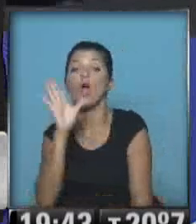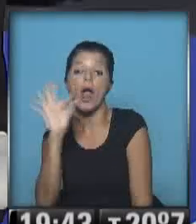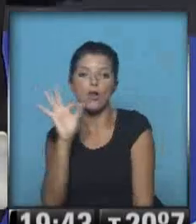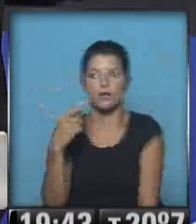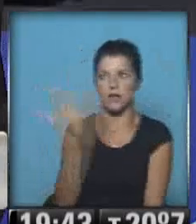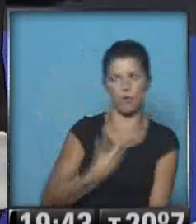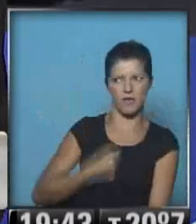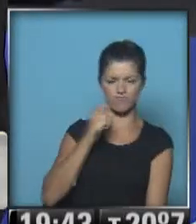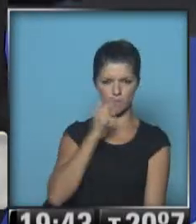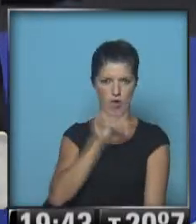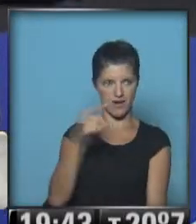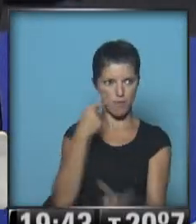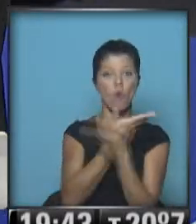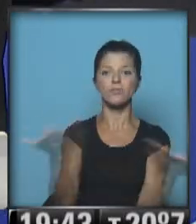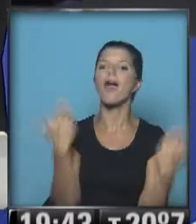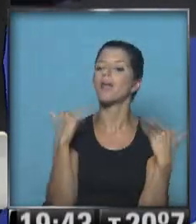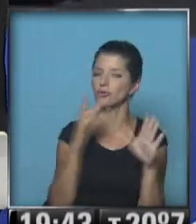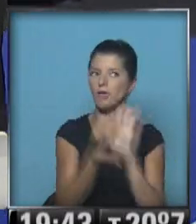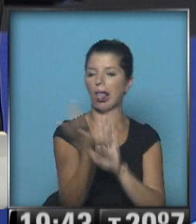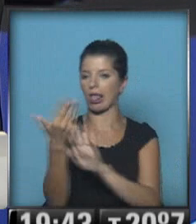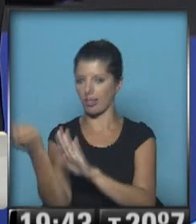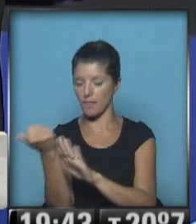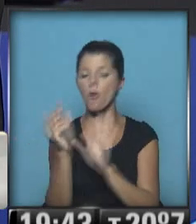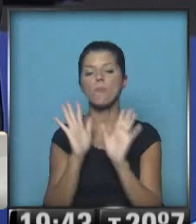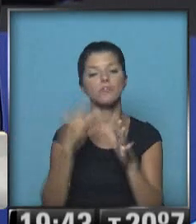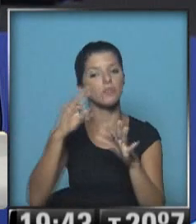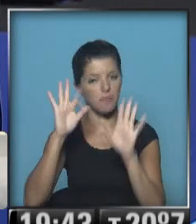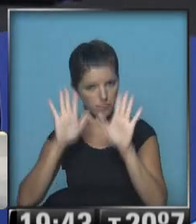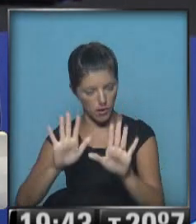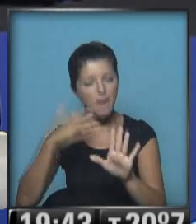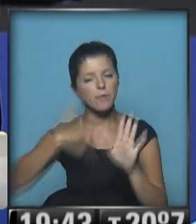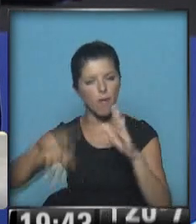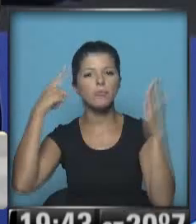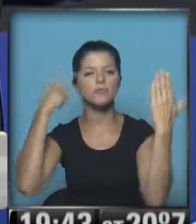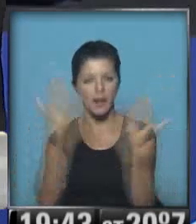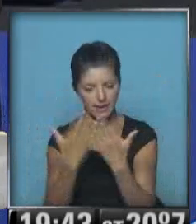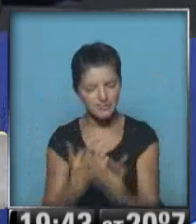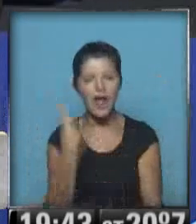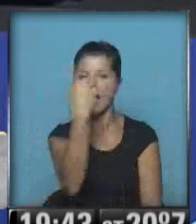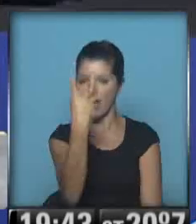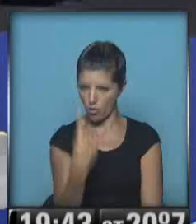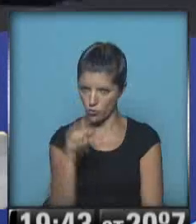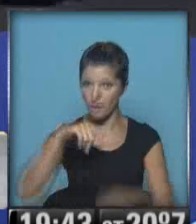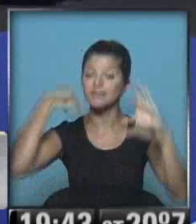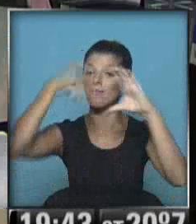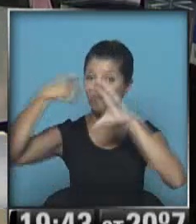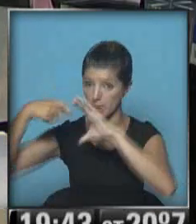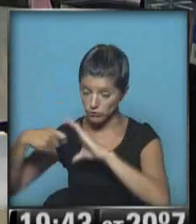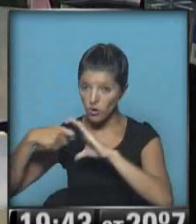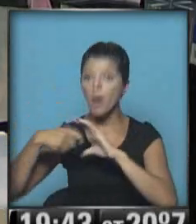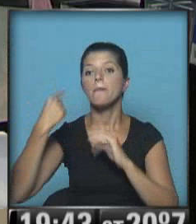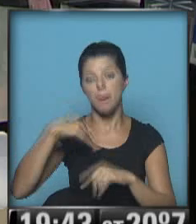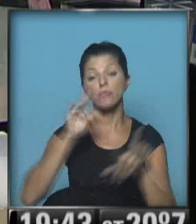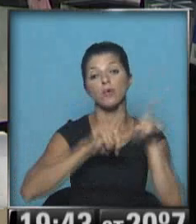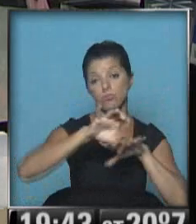directamente eso fue descartado por eso hay que tomarlo con pinzas de todas formas vamos a analizar los personajes que aparecen vamos a hacer las distinciones que hay que hacer Porque